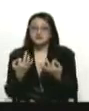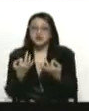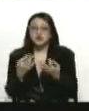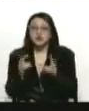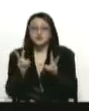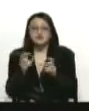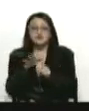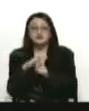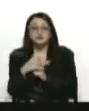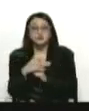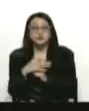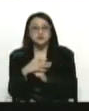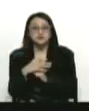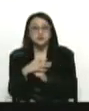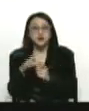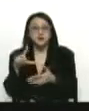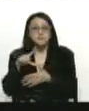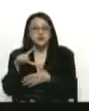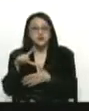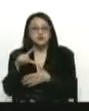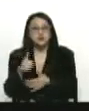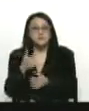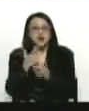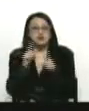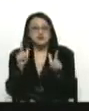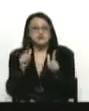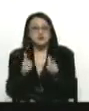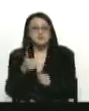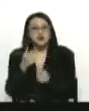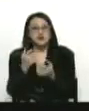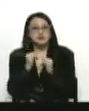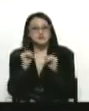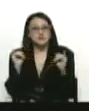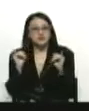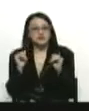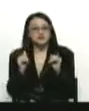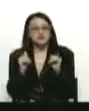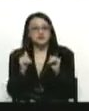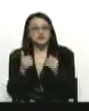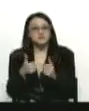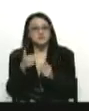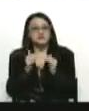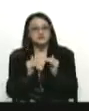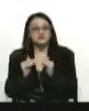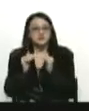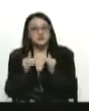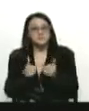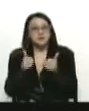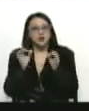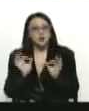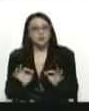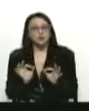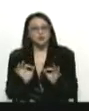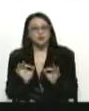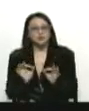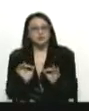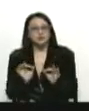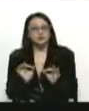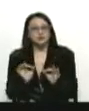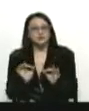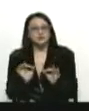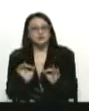nueva situación de una América Latina más libre, más independiente, más soberana y más justa, más igualitaria, que